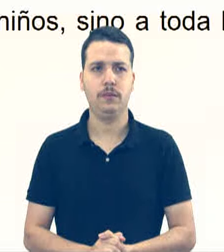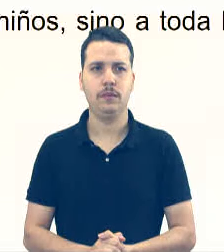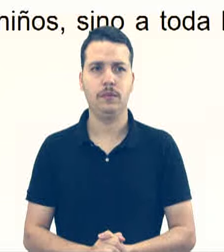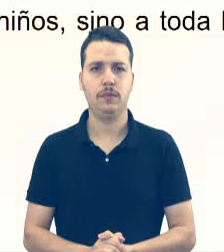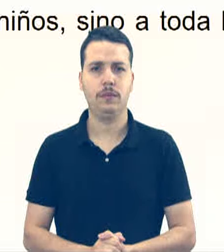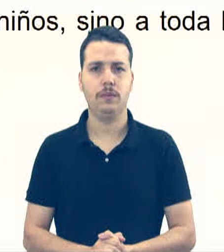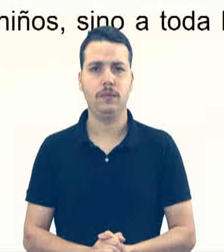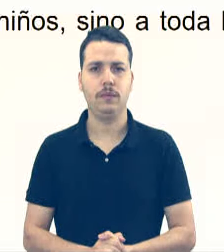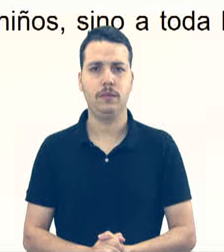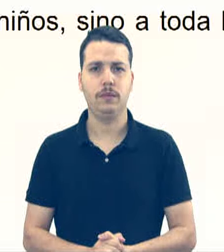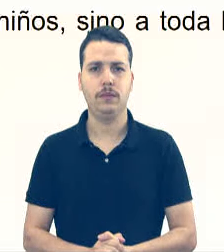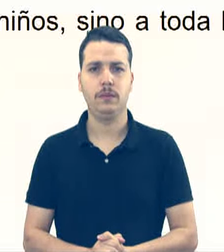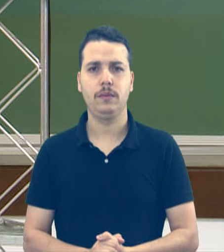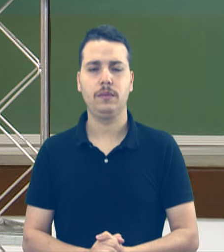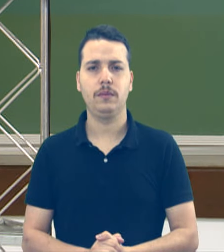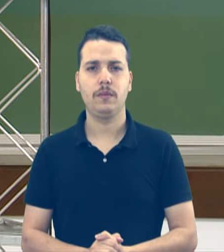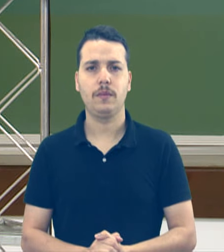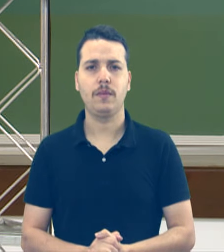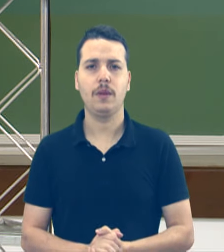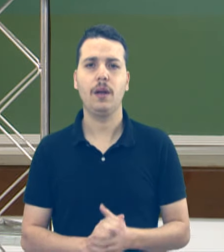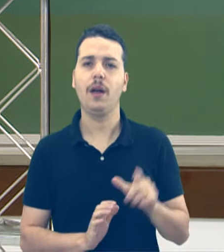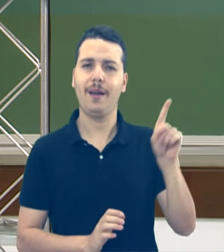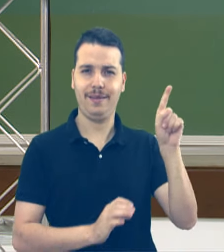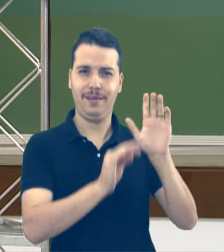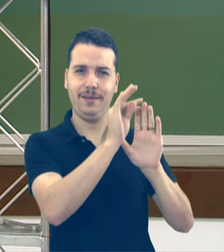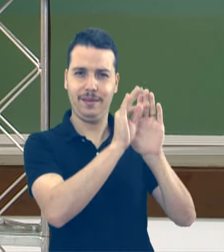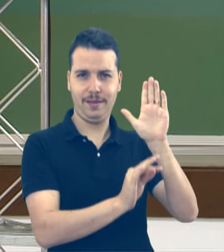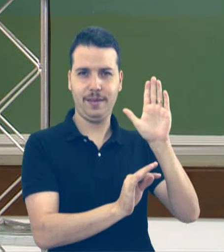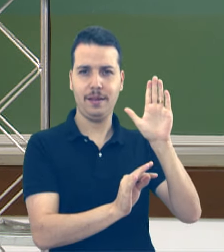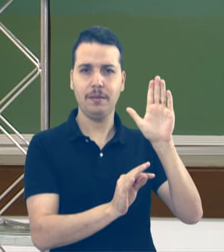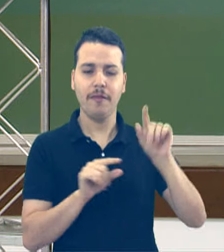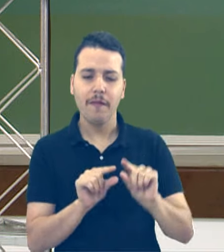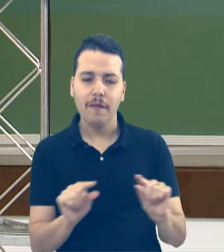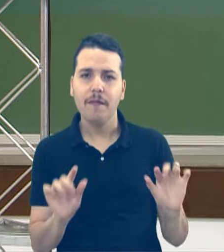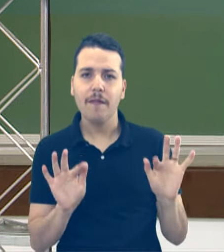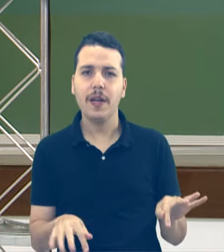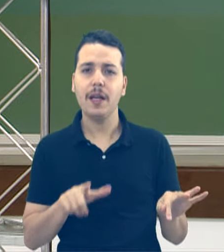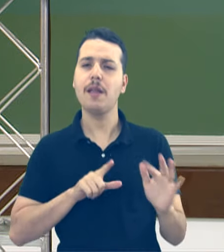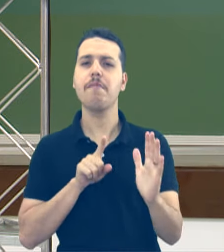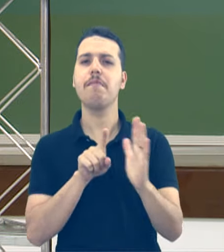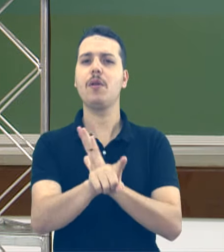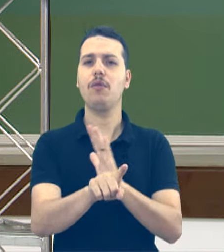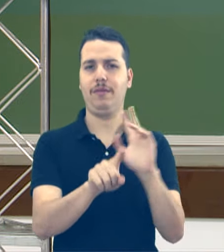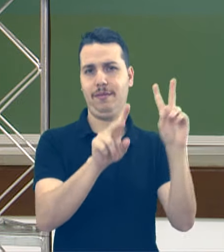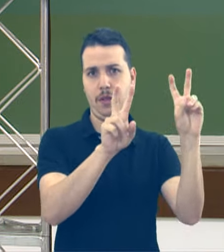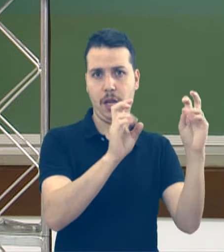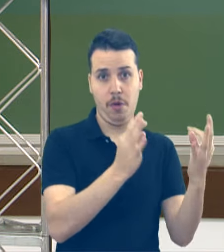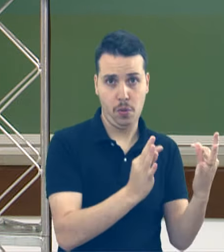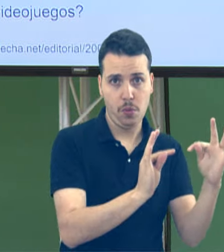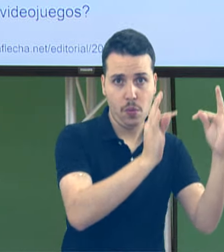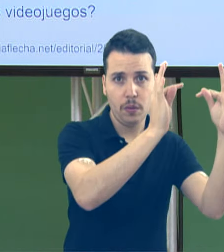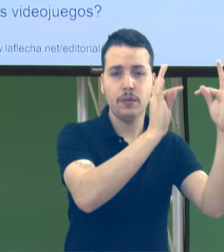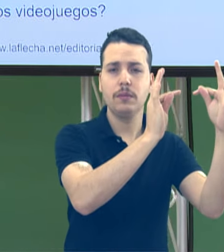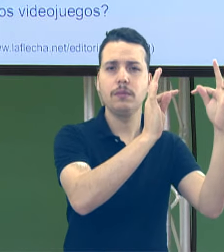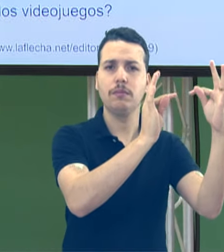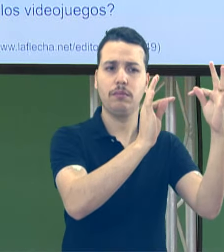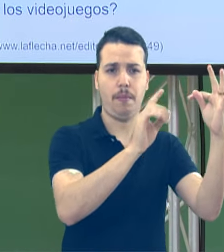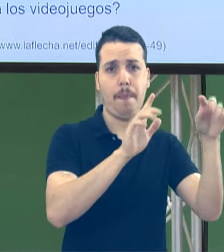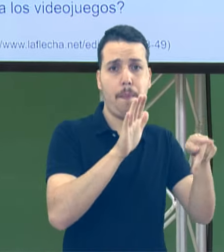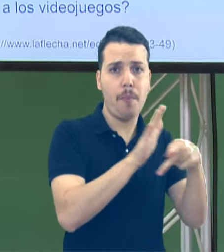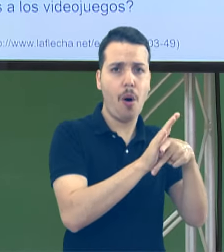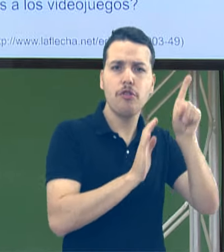aficionados a los videojuegos? Ele deixa um questionamento falando sobre a tecnologia que se faz